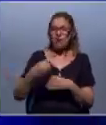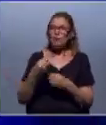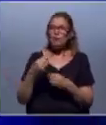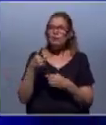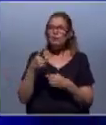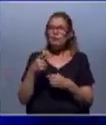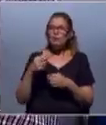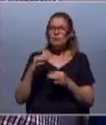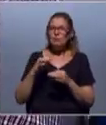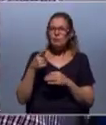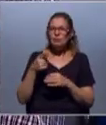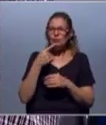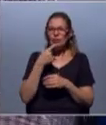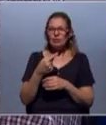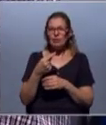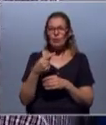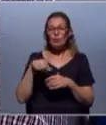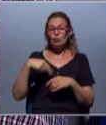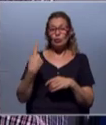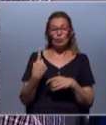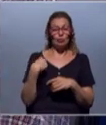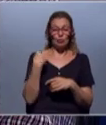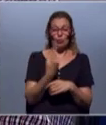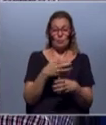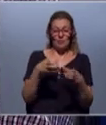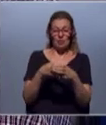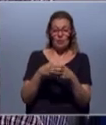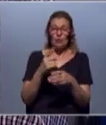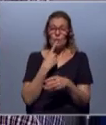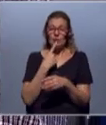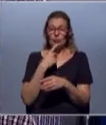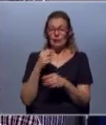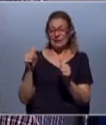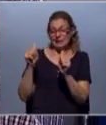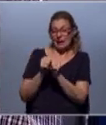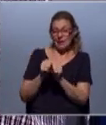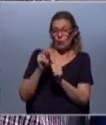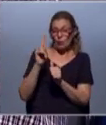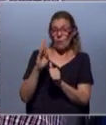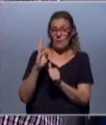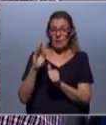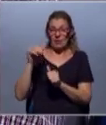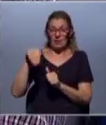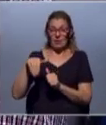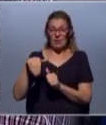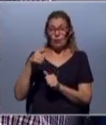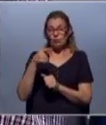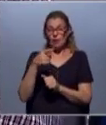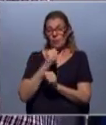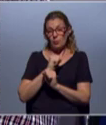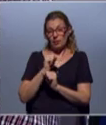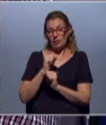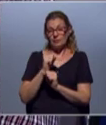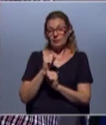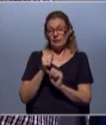aquí usted entonces yo como acá todos los partidos políticos están con upm bloque es legítimo ustedes pueden